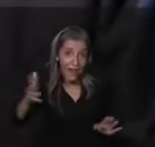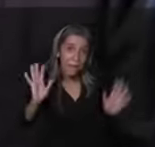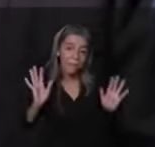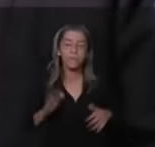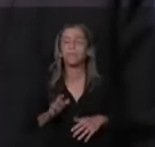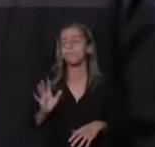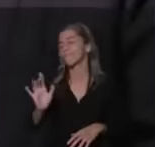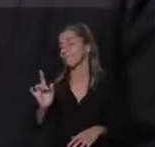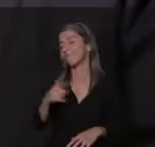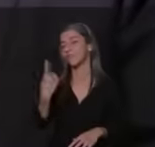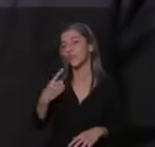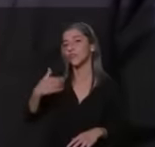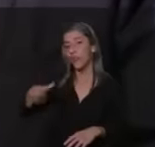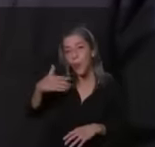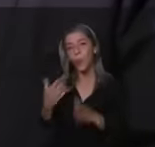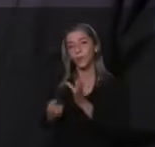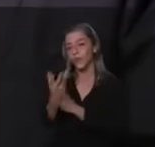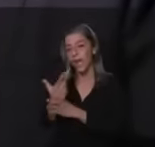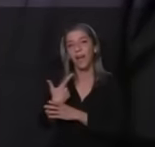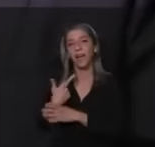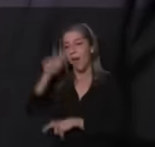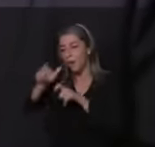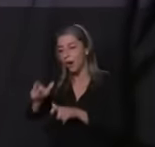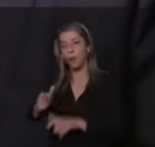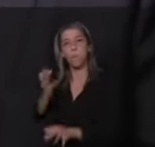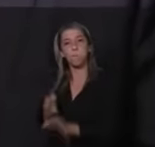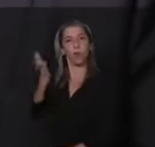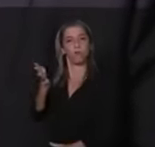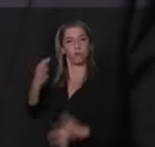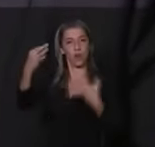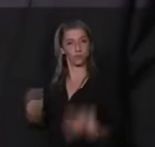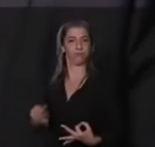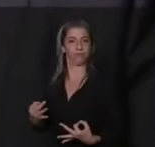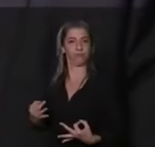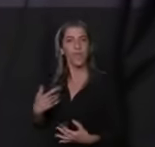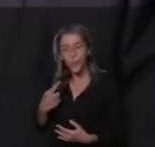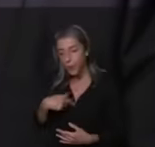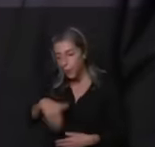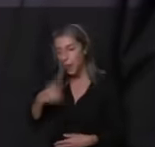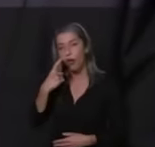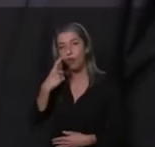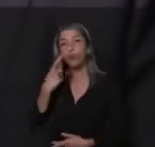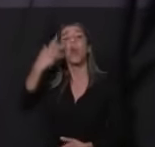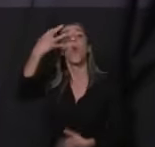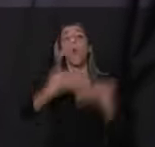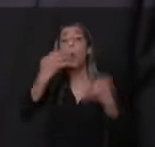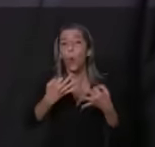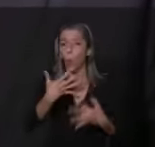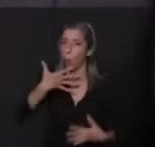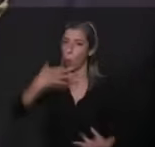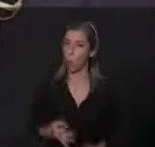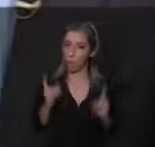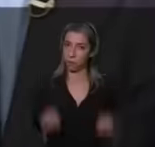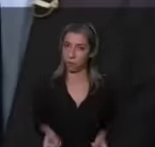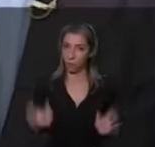Nosotros vamos a construir fuerzas de seguridad profesionales, vamos a controlar que la justicia cumpla con su parte. Y